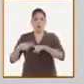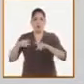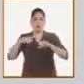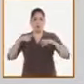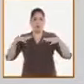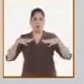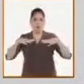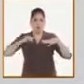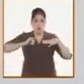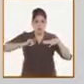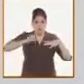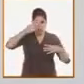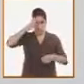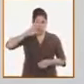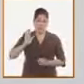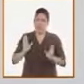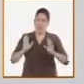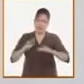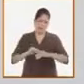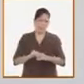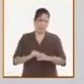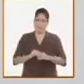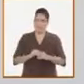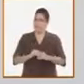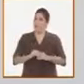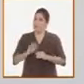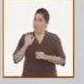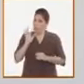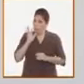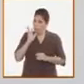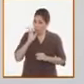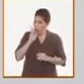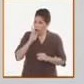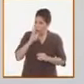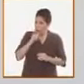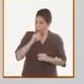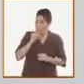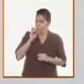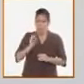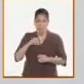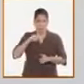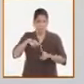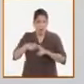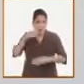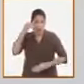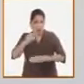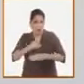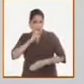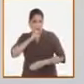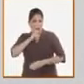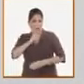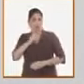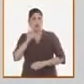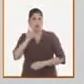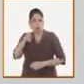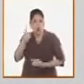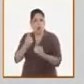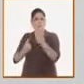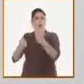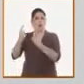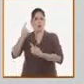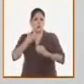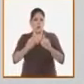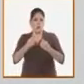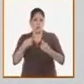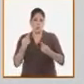visitas Cuba la isla tercermundista de l hambruna o Estados Unidos si visitas uno no puedes ir al otro te van